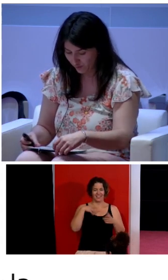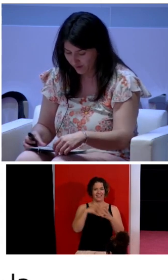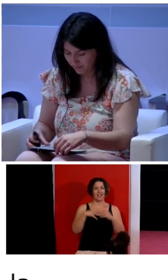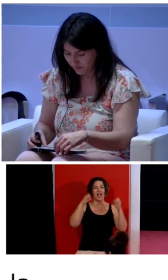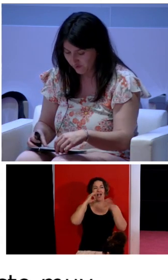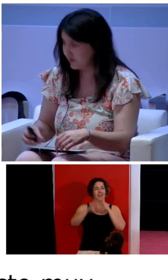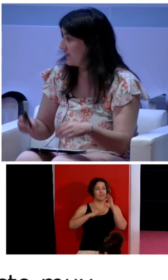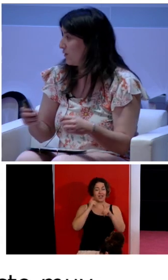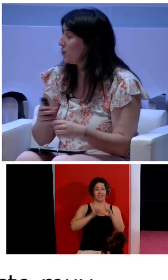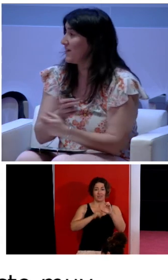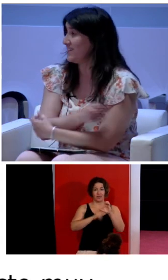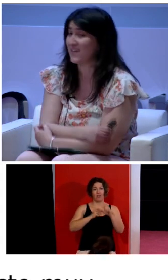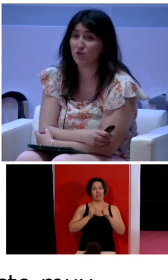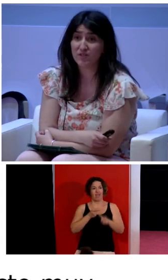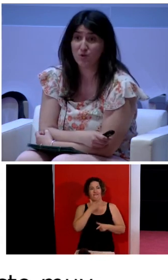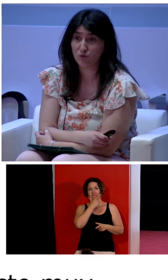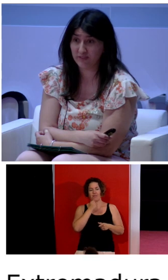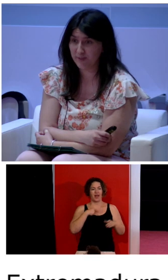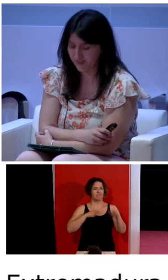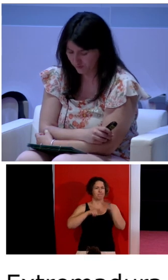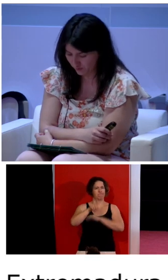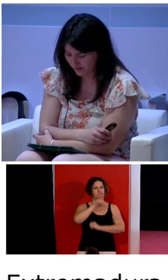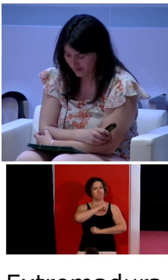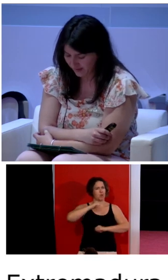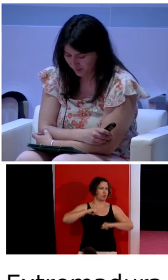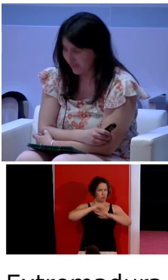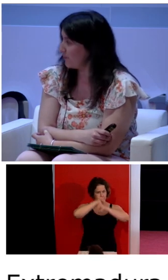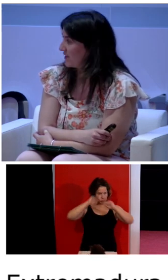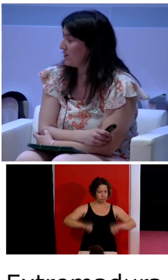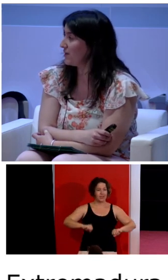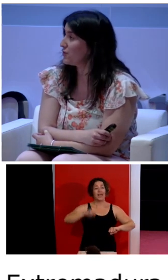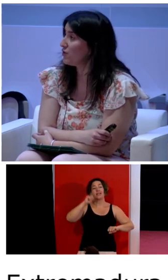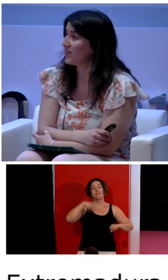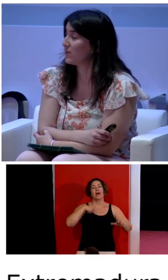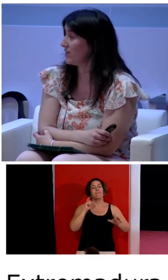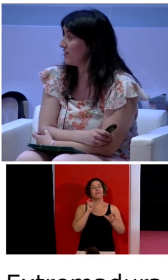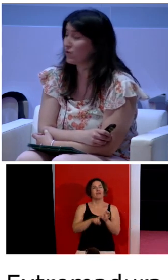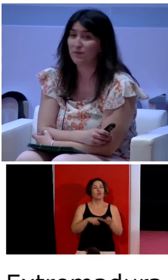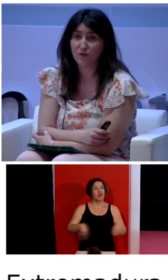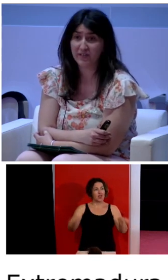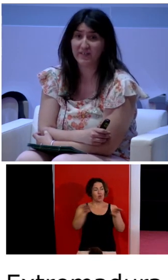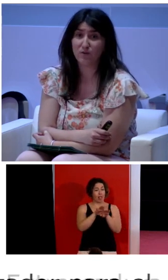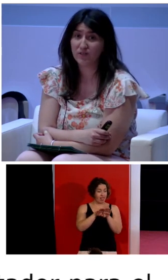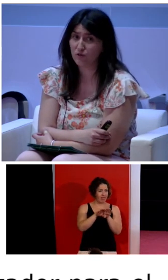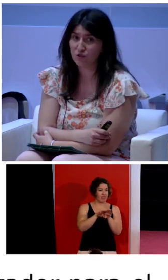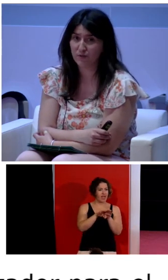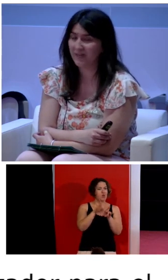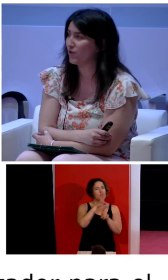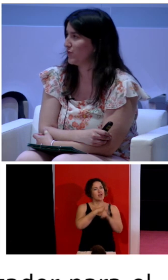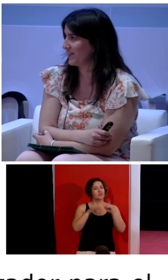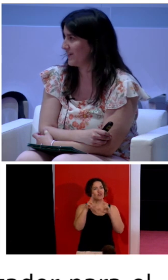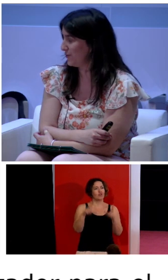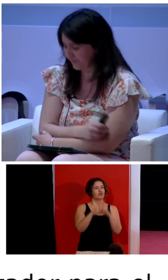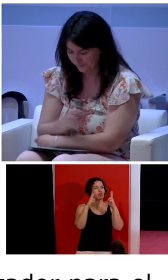convertido en un espacio facilitador para el desarrollo de su autodeterminación y para la participación en igualdad de condiciones en un entorno social